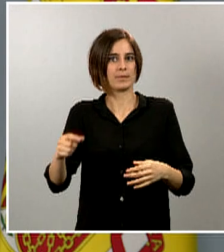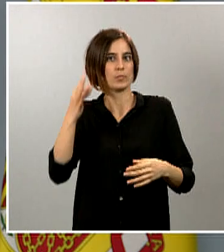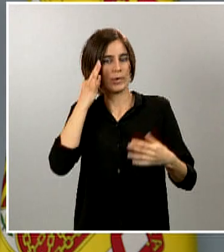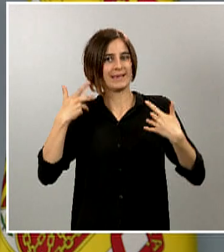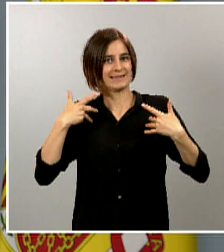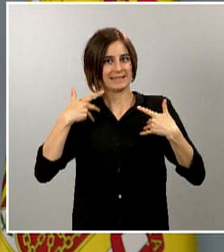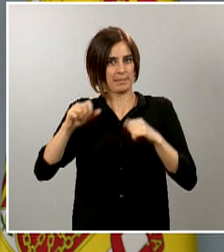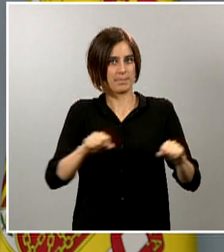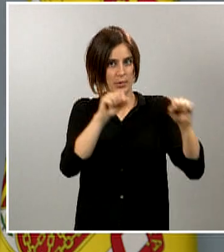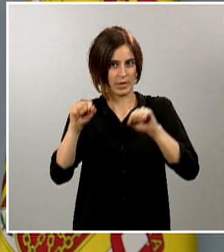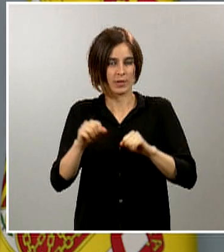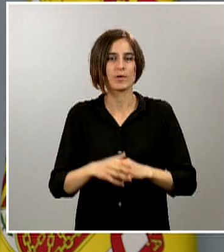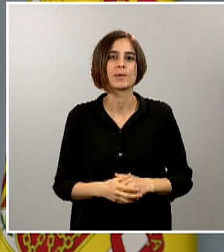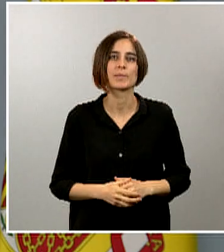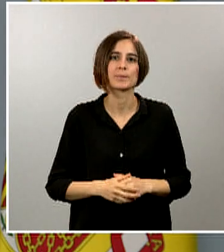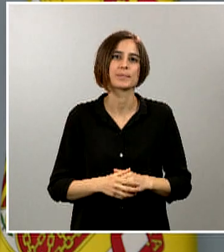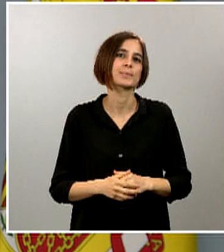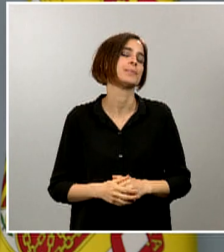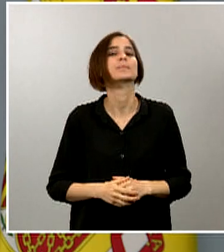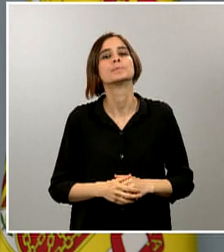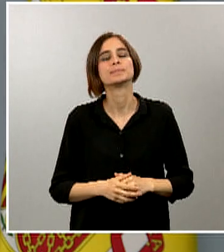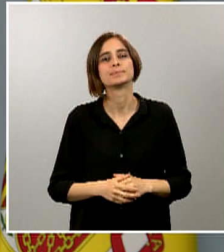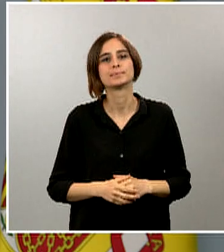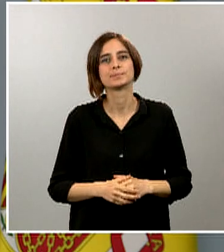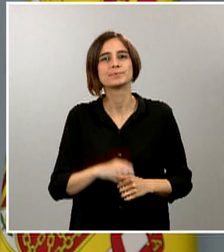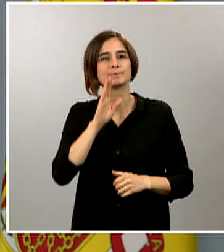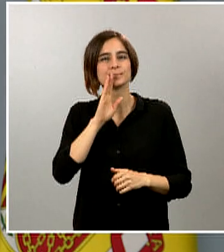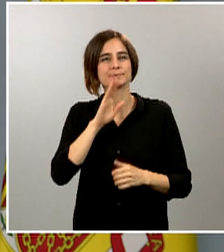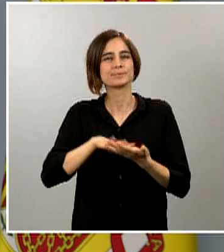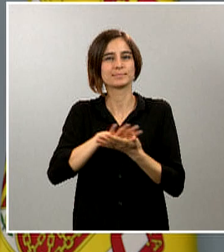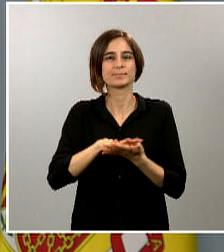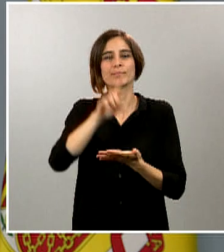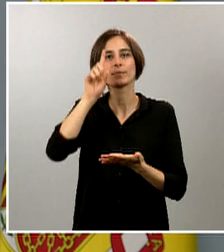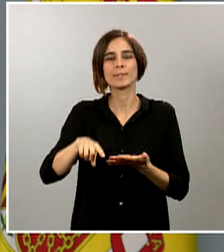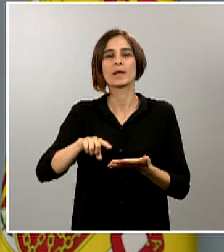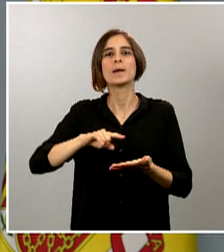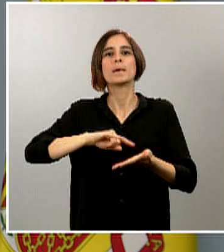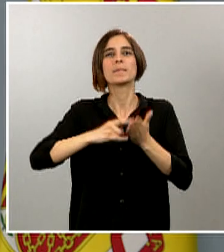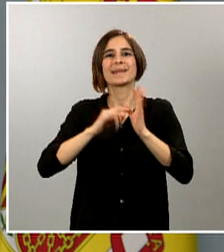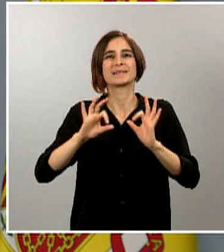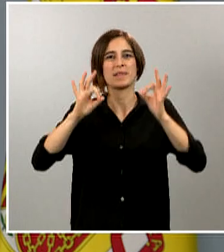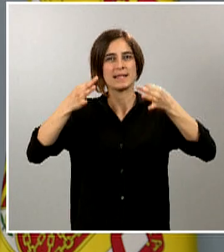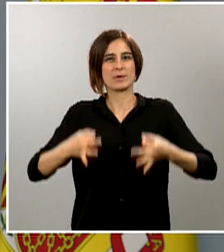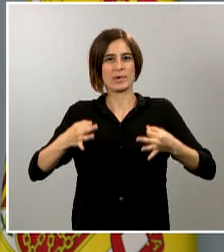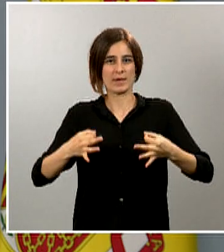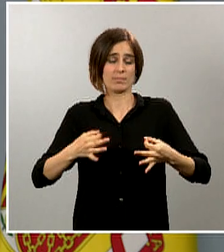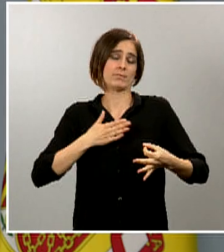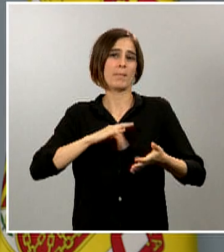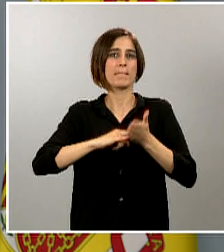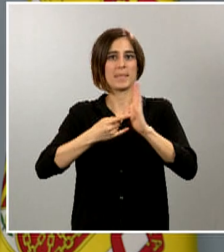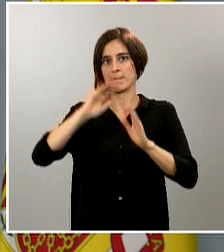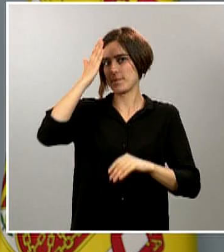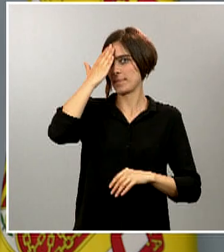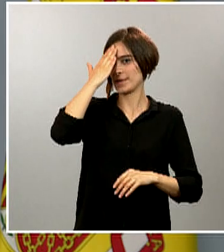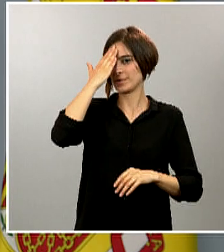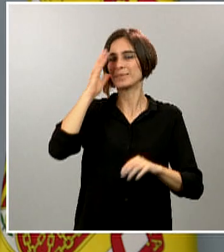hecho referencia, se ha hecho también un especial plan de seguridad, lo que tenemos nosotros, el Plan Mayor de Seguridad, en el tema y la cuestión de las